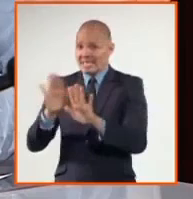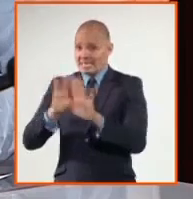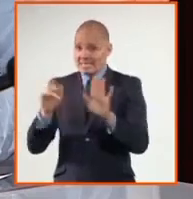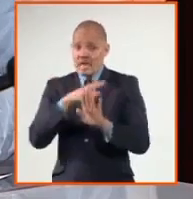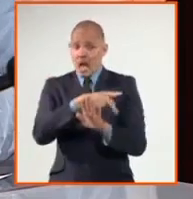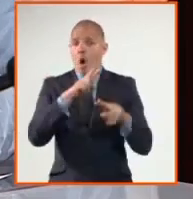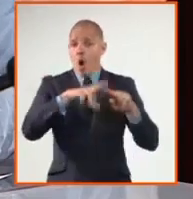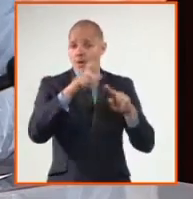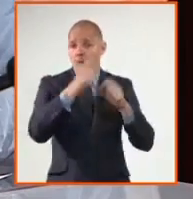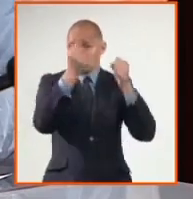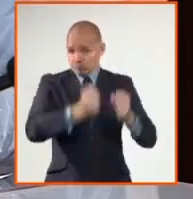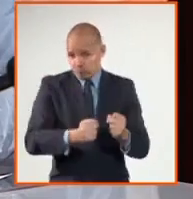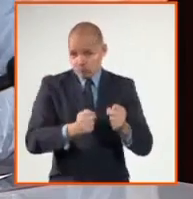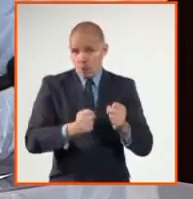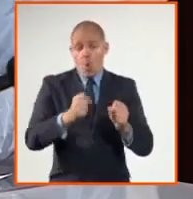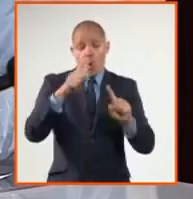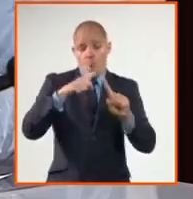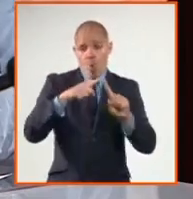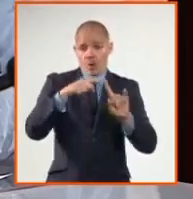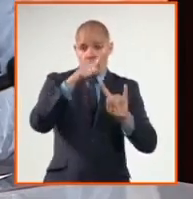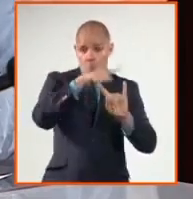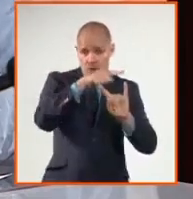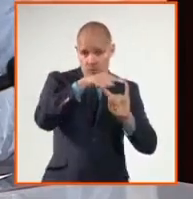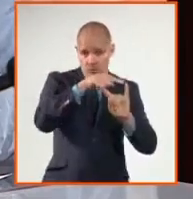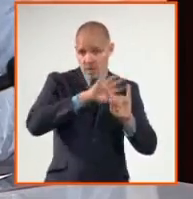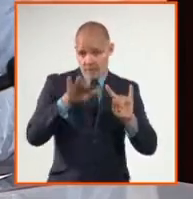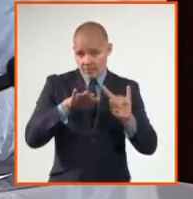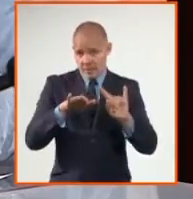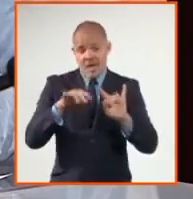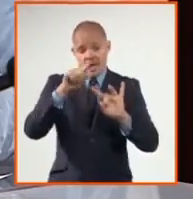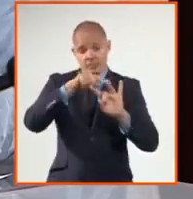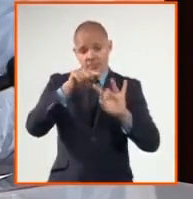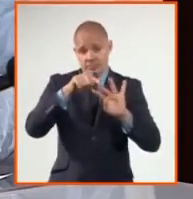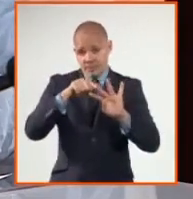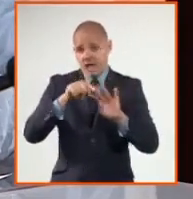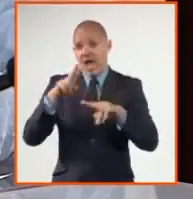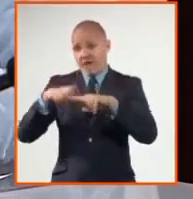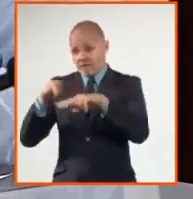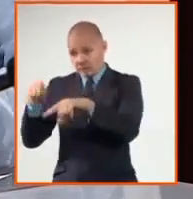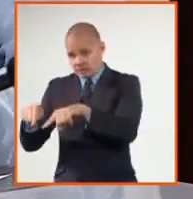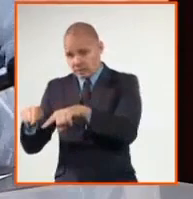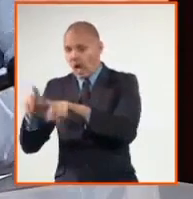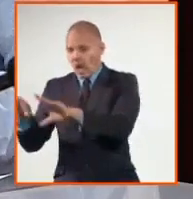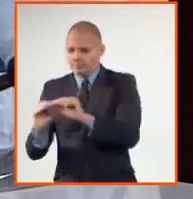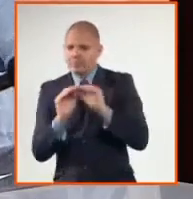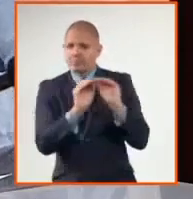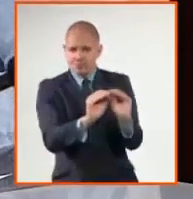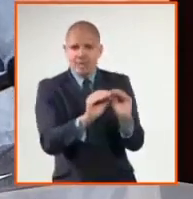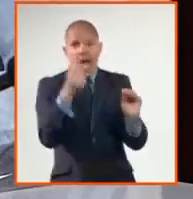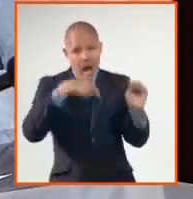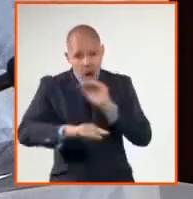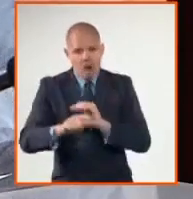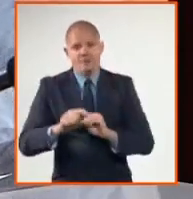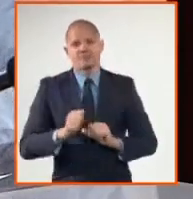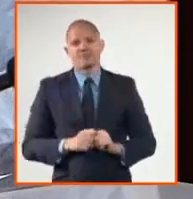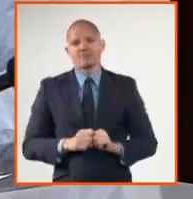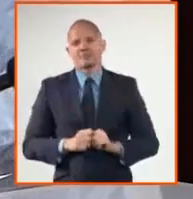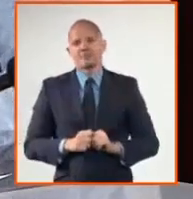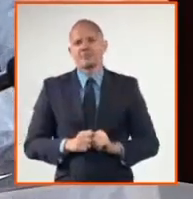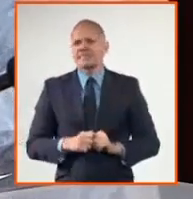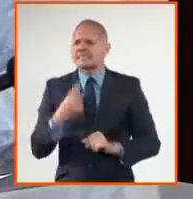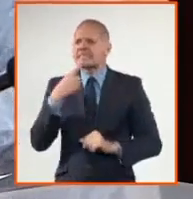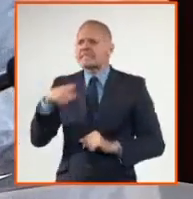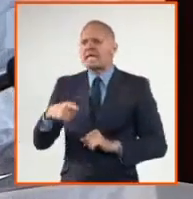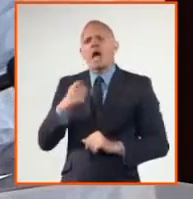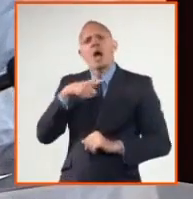hay muchas personas que se han acercado y se bueno porque no utilizan las aceras del bloque 2 de la tupida